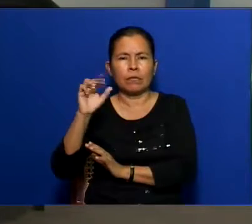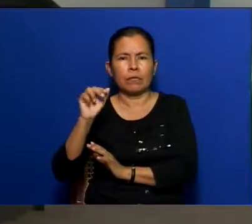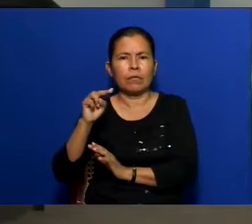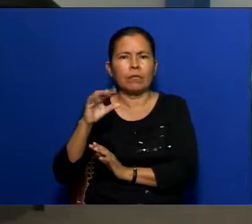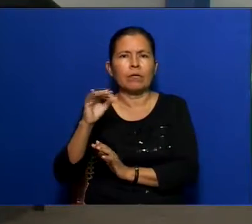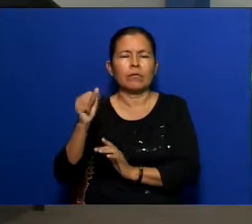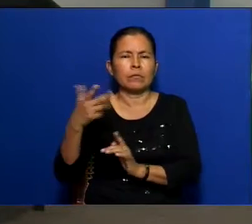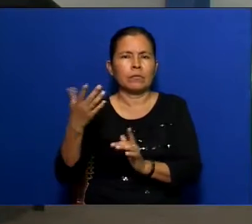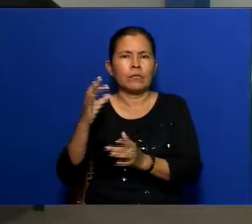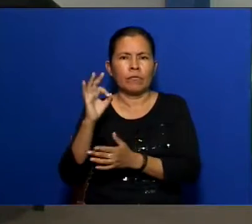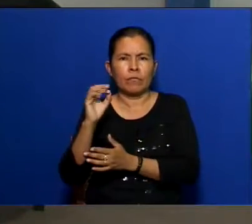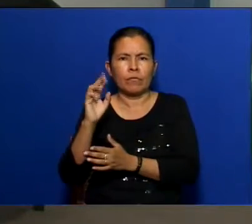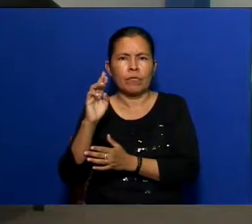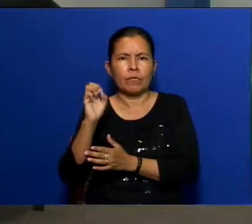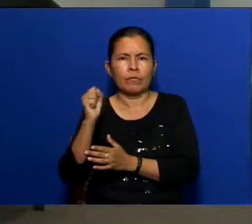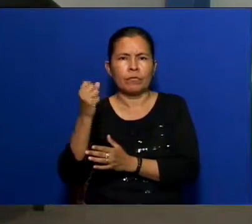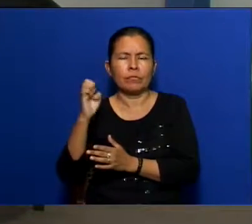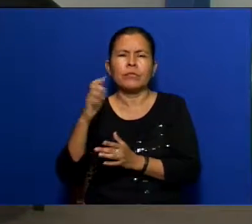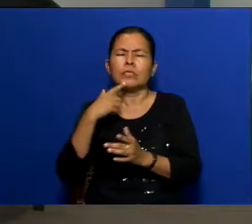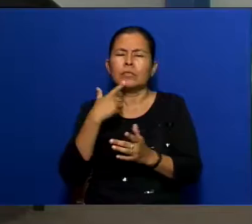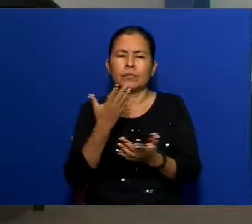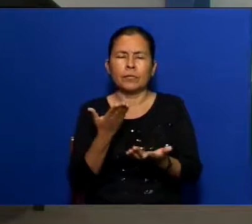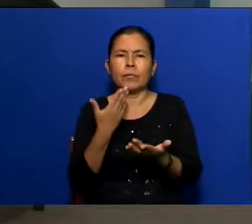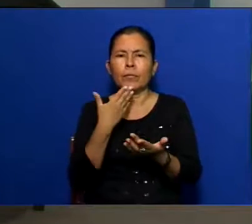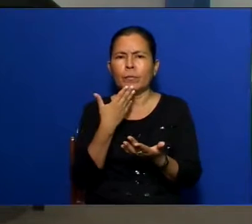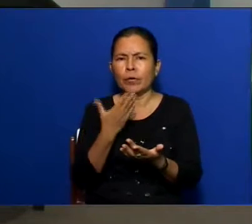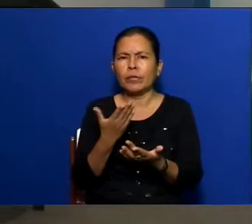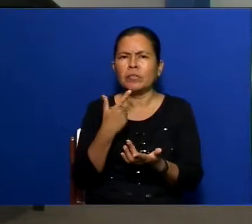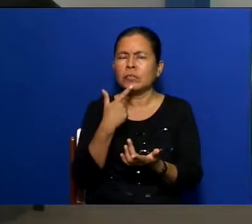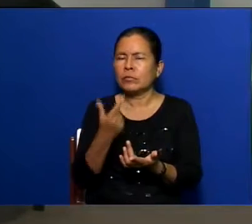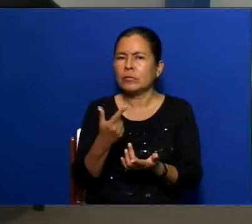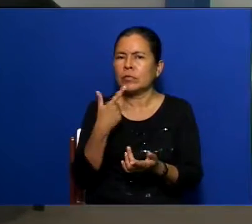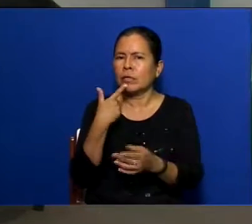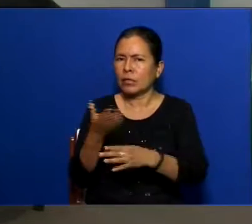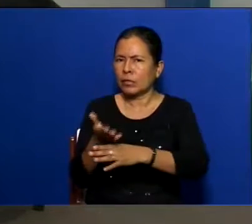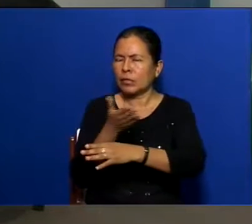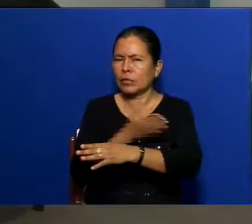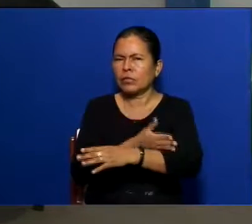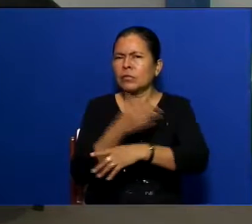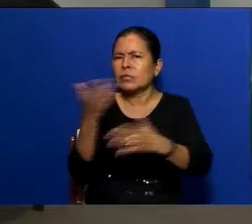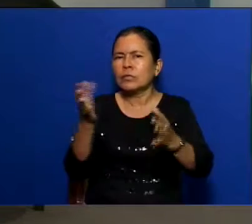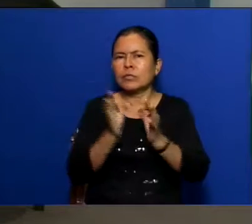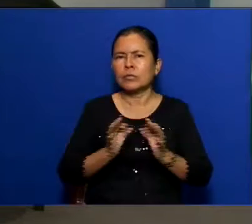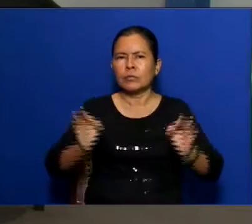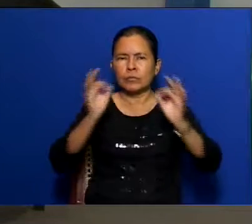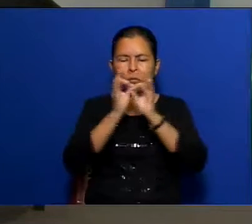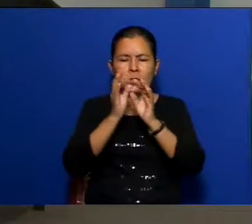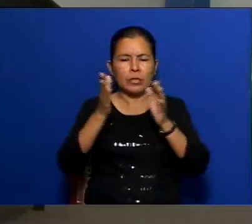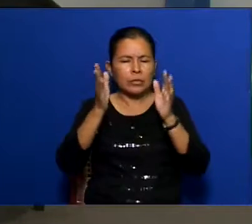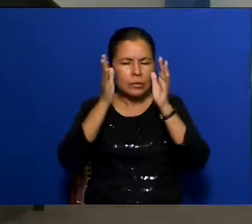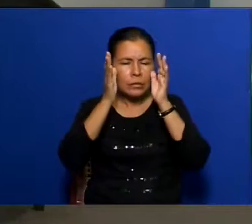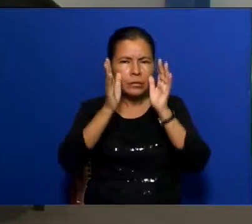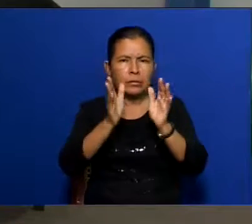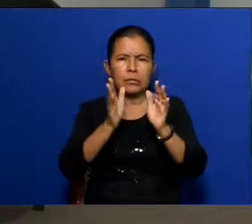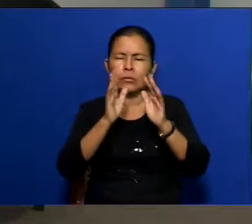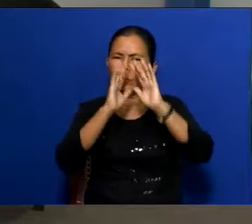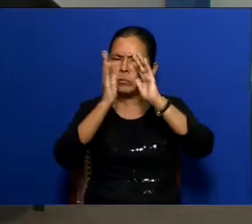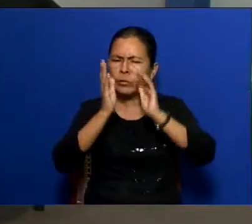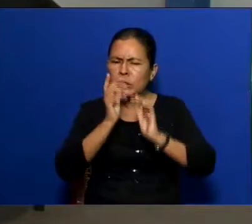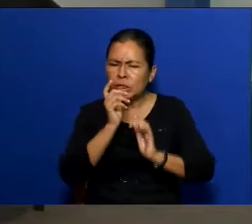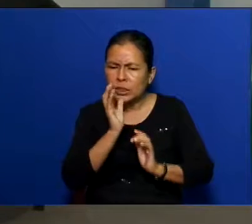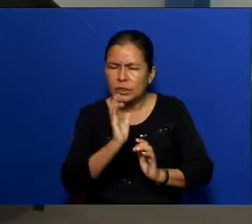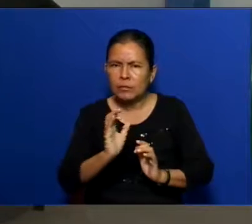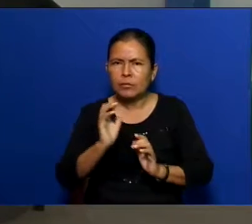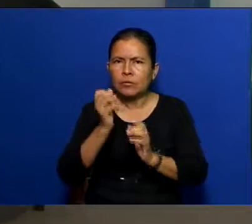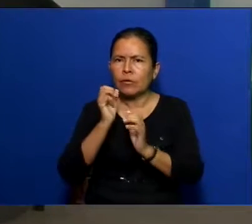mire, yo le decía hace un momento que la atención a las niñas, a los niños y a los adolescentes siempre ha